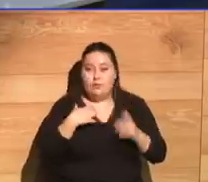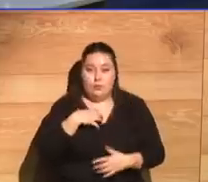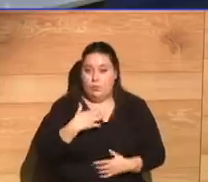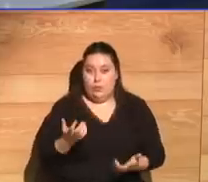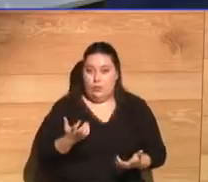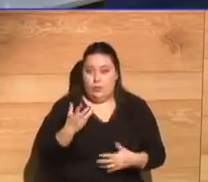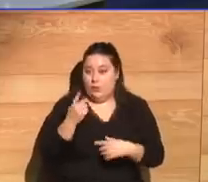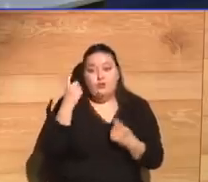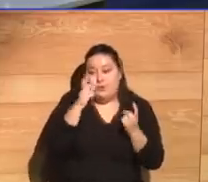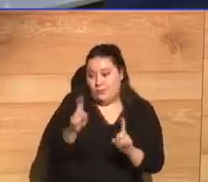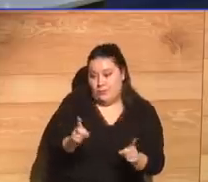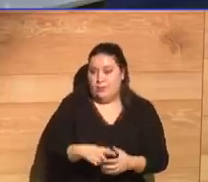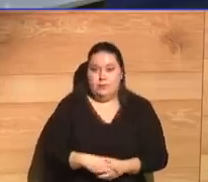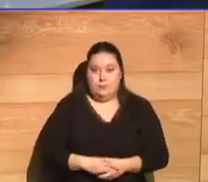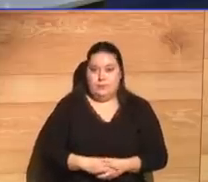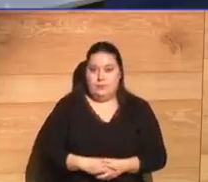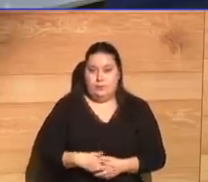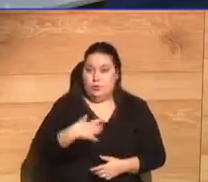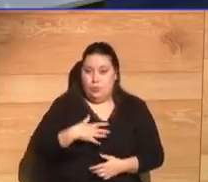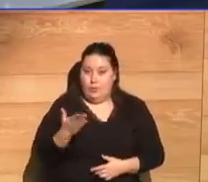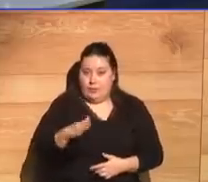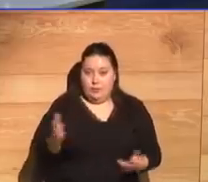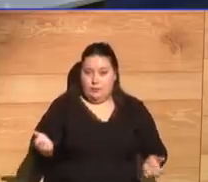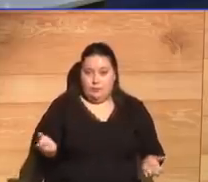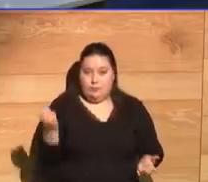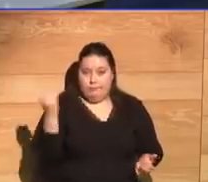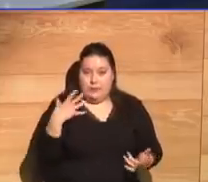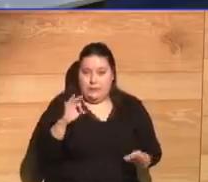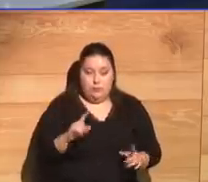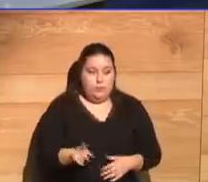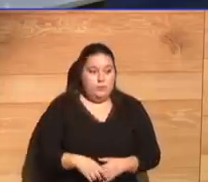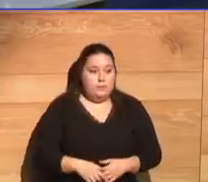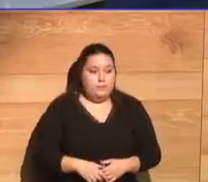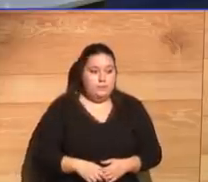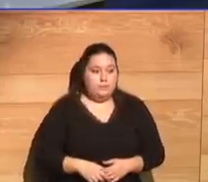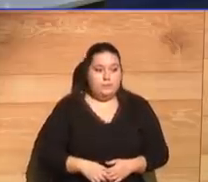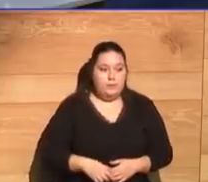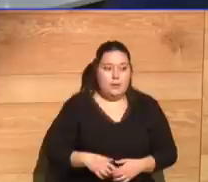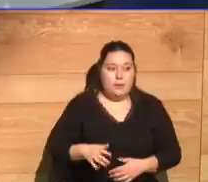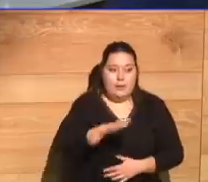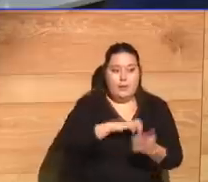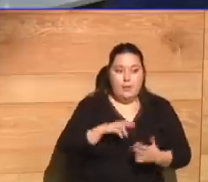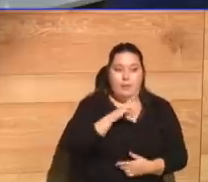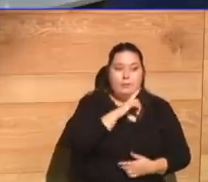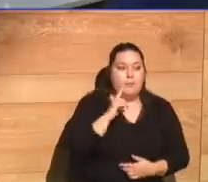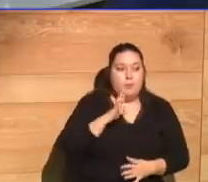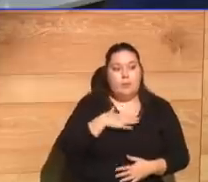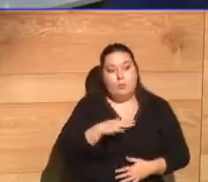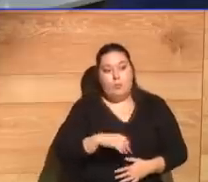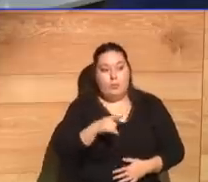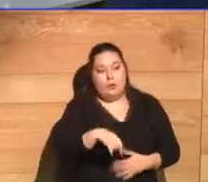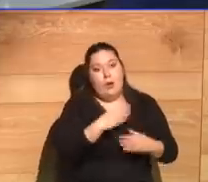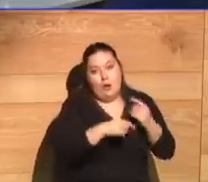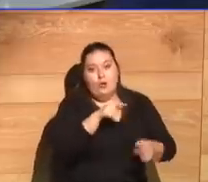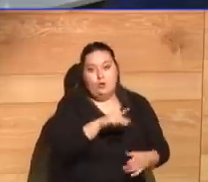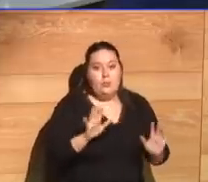intentéis. No lo intentéis. Es para nada. O sea, la cantidad de fuerza, o sea, si que hay que aplicar... Vale, porque cuando nos han metido en el jaleo de la madre, he estado pensando, pues a lo mejor le hago eso,